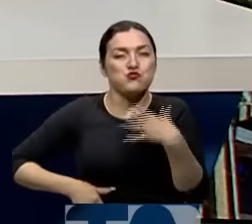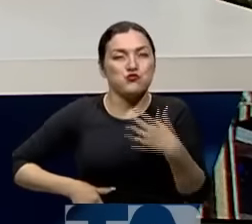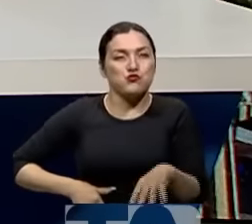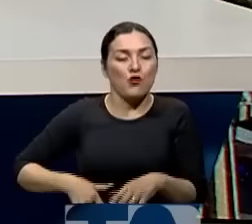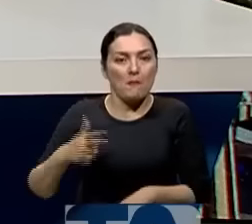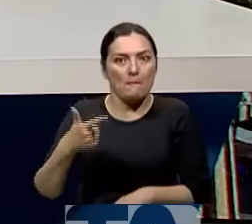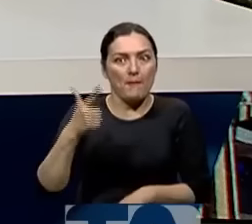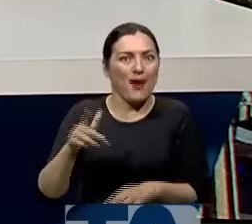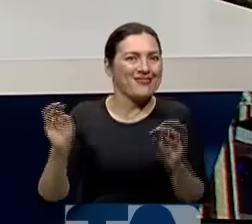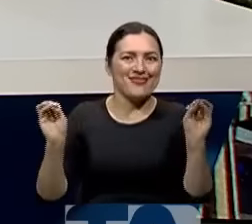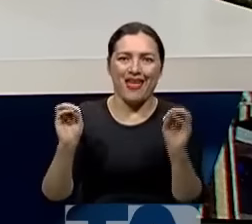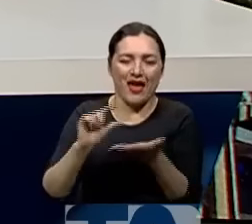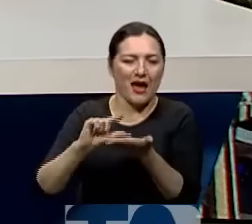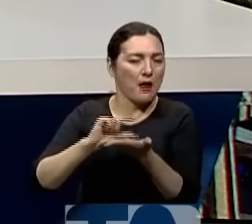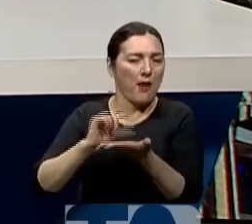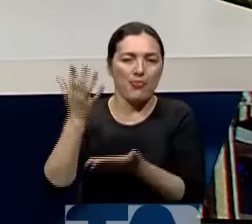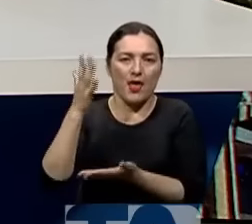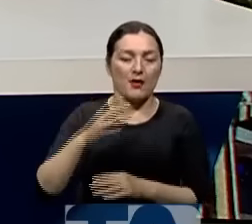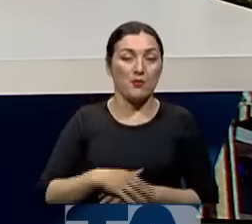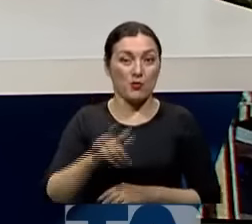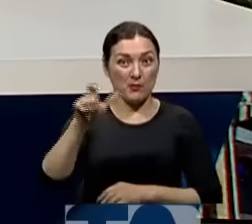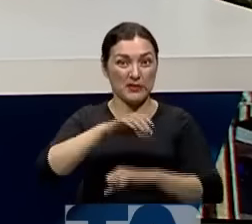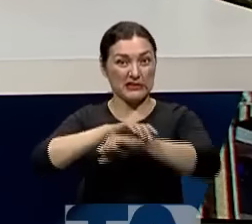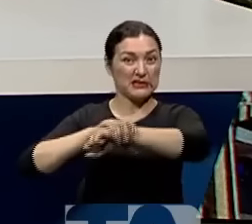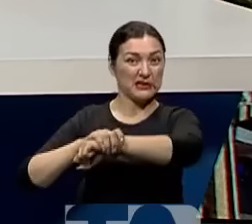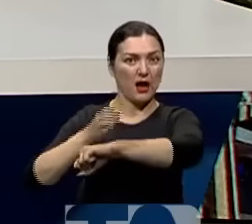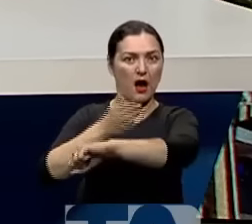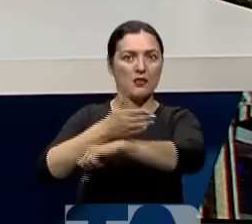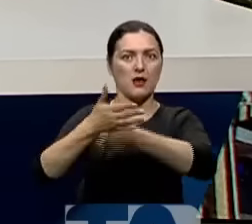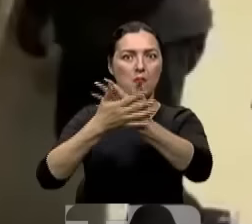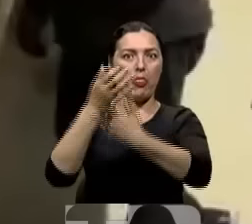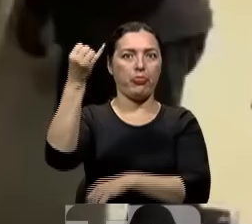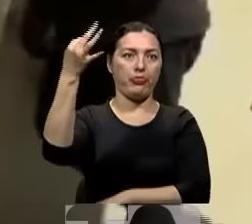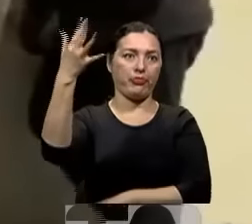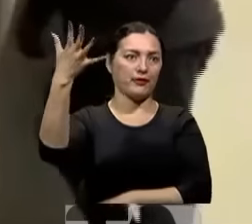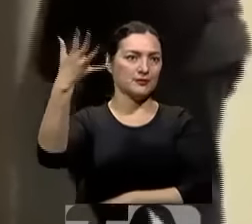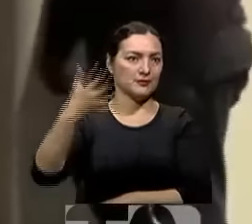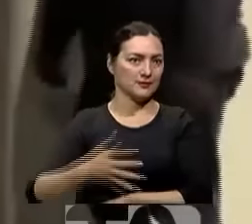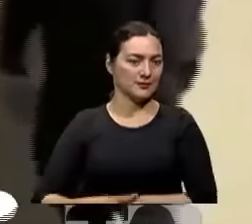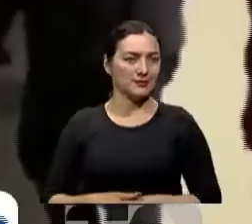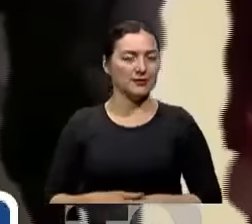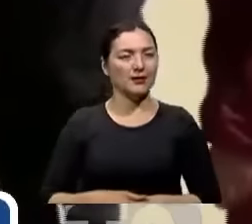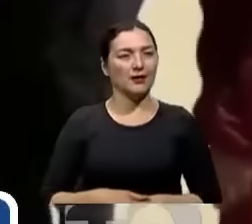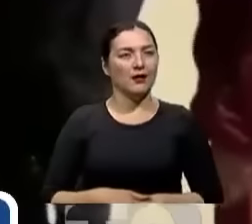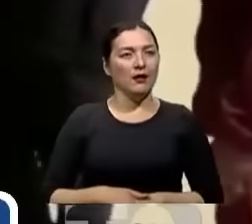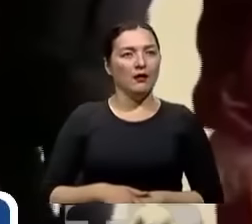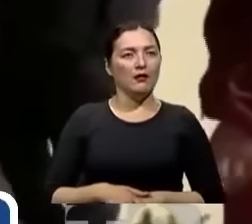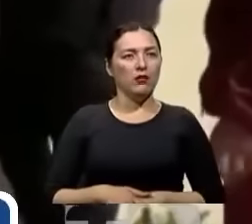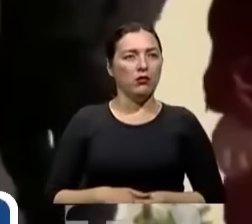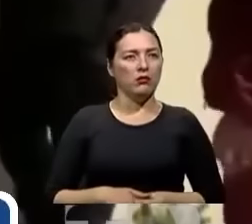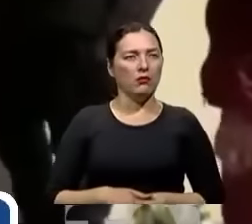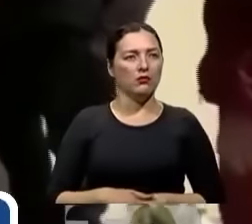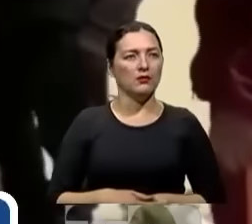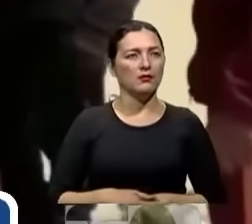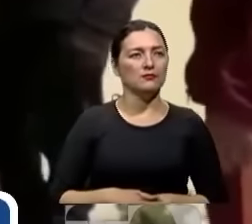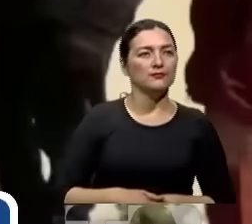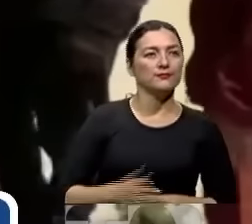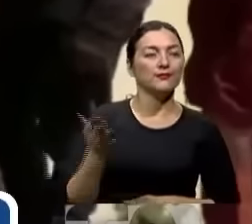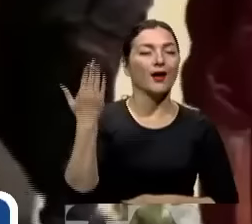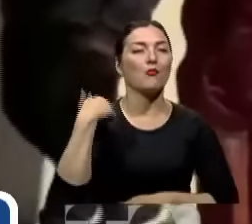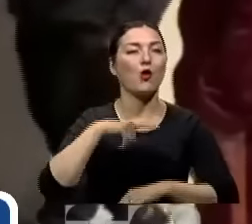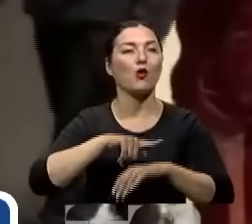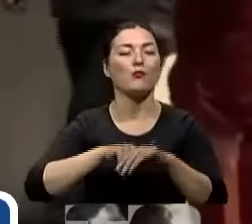con municiones. Pero uno de los detenidos registra varios antecedentes penales. Vamos a ver. Oye, yo ni siquiera me encaro ni... El hecho ocurrió pasadas